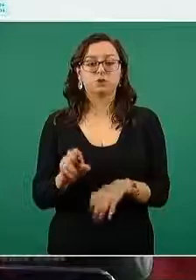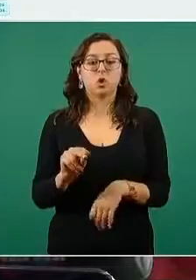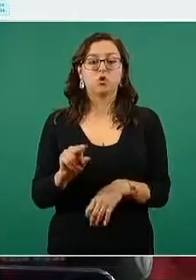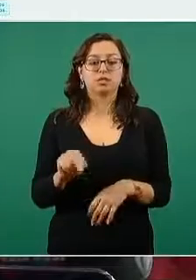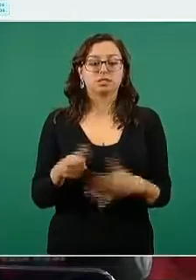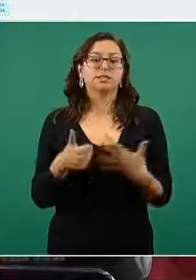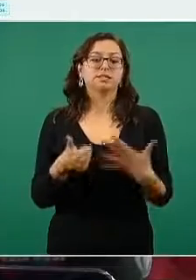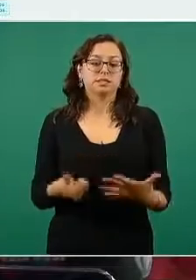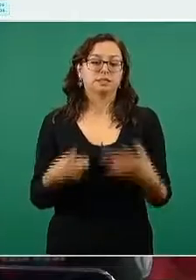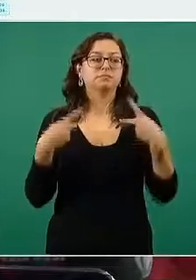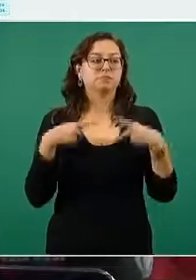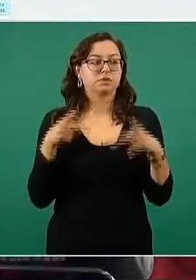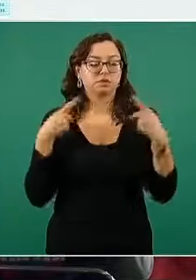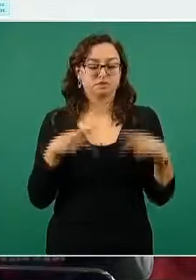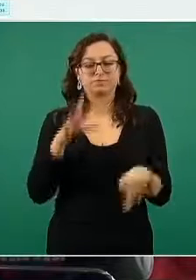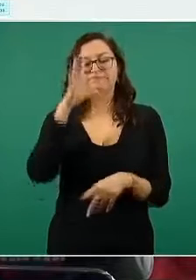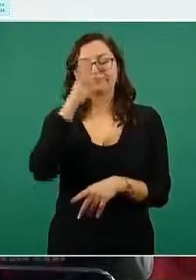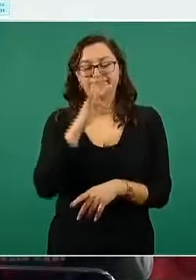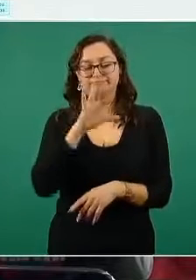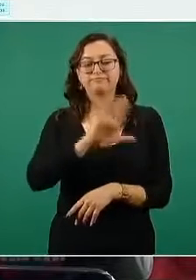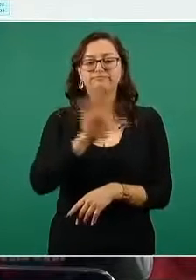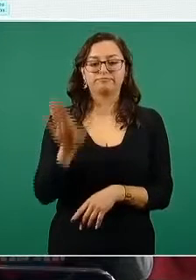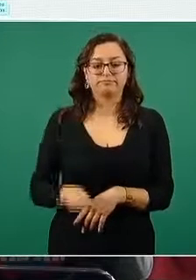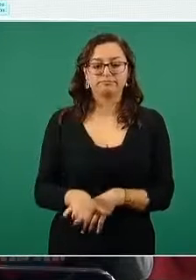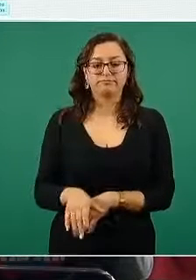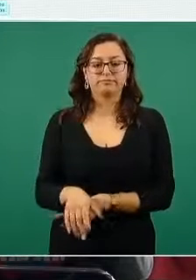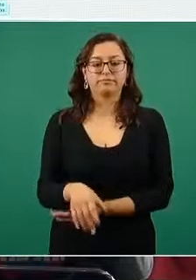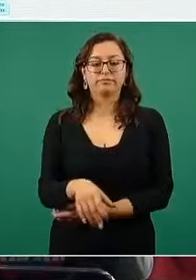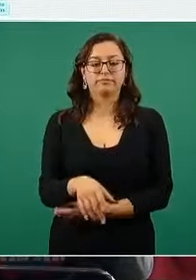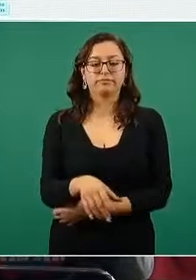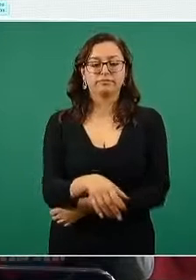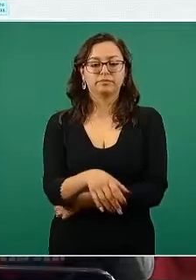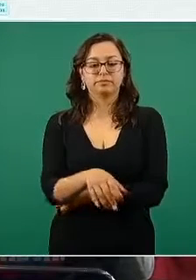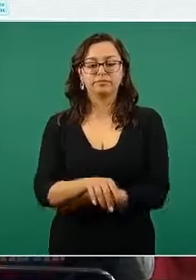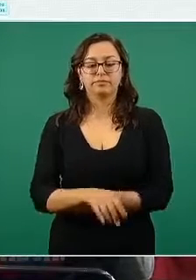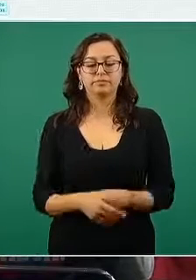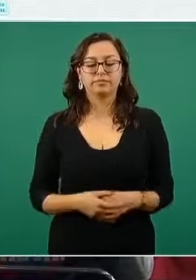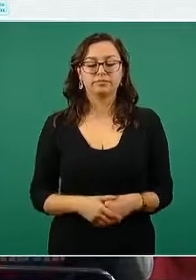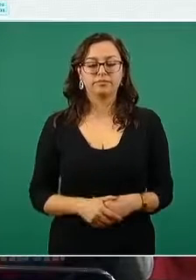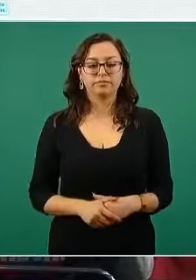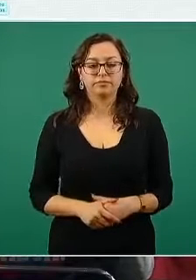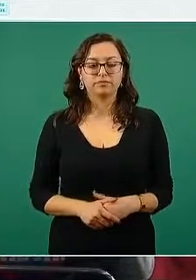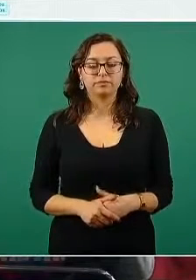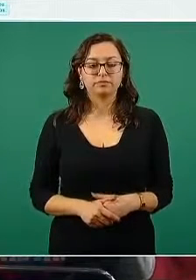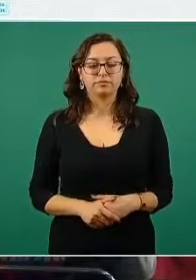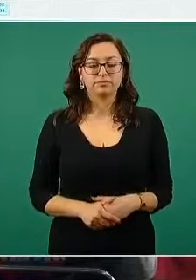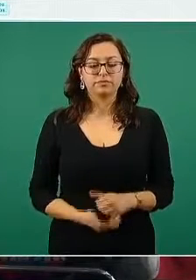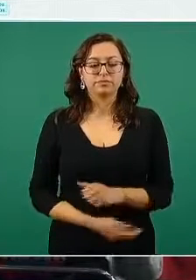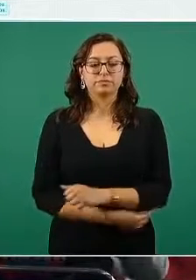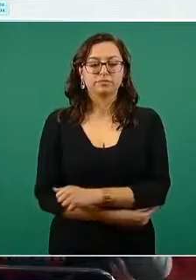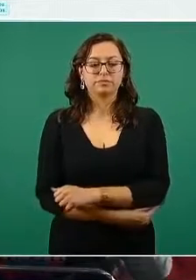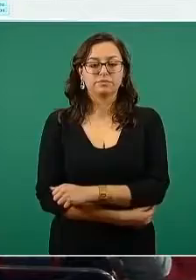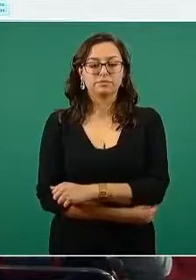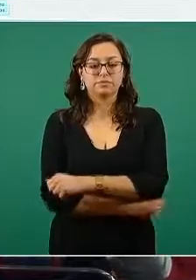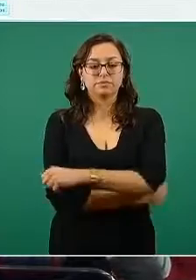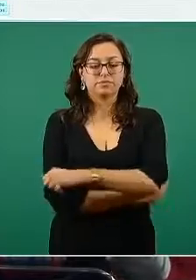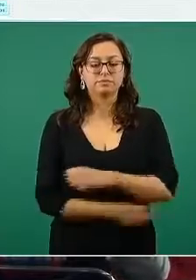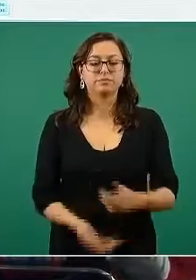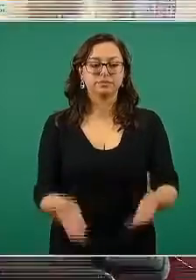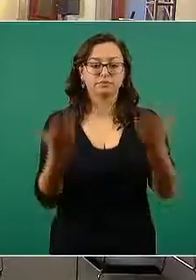175.986 las que tuvieron este lamentable desenlace en relación a la enfermedad. Si vemos la